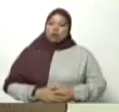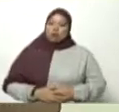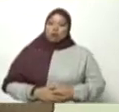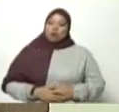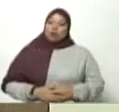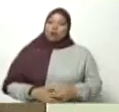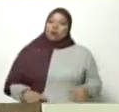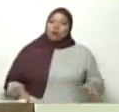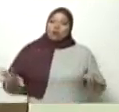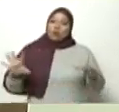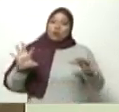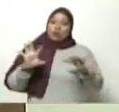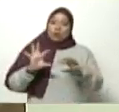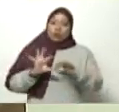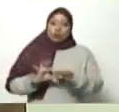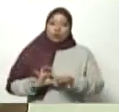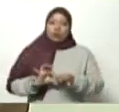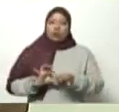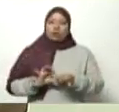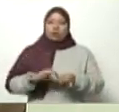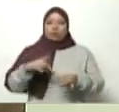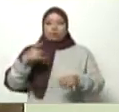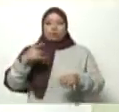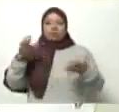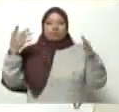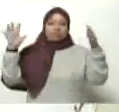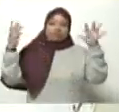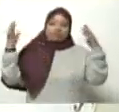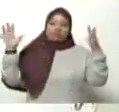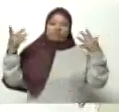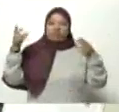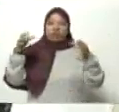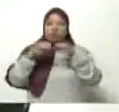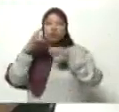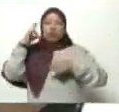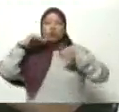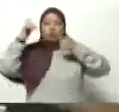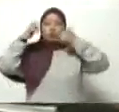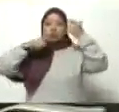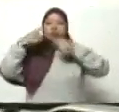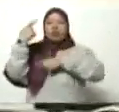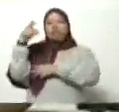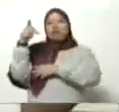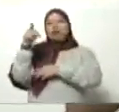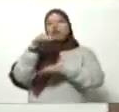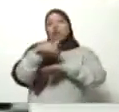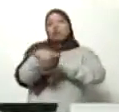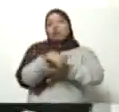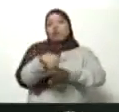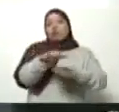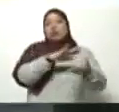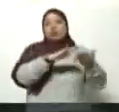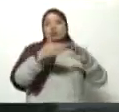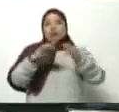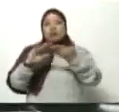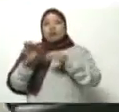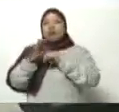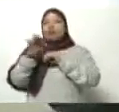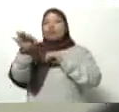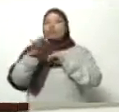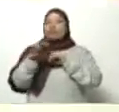unidos, estructuras de calle, de comunidad, de VC, de parroquia, de municipio,